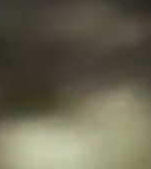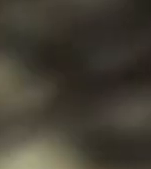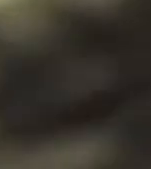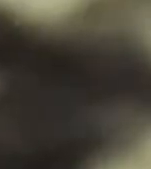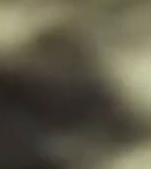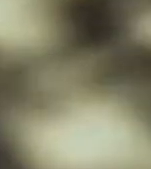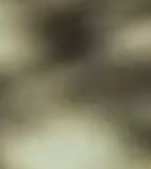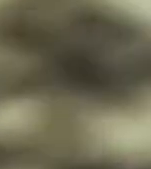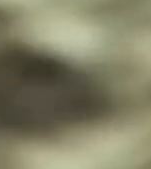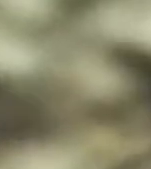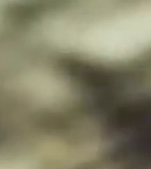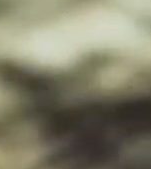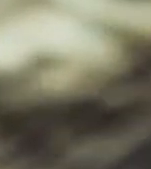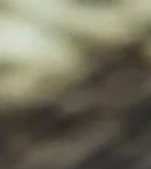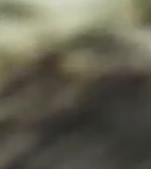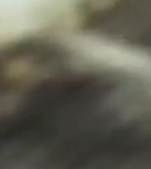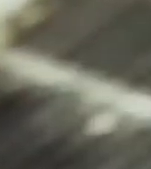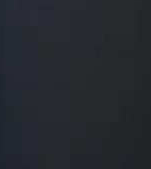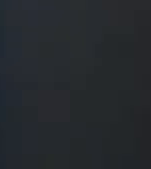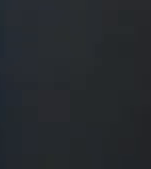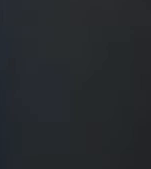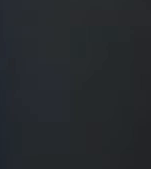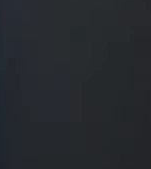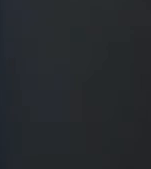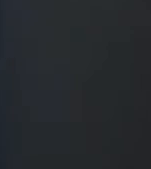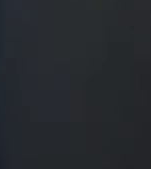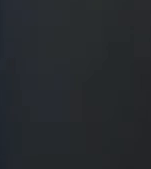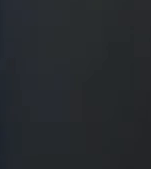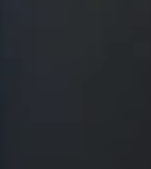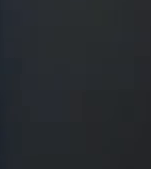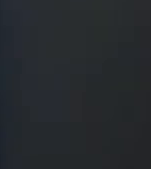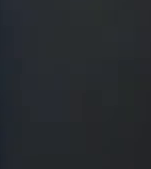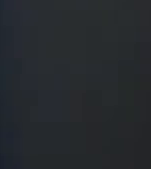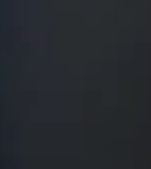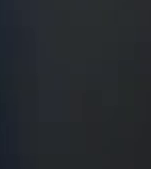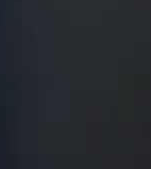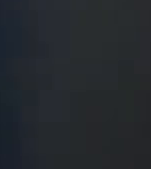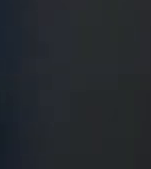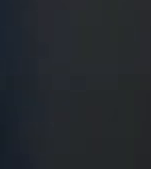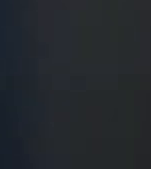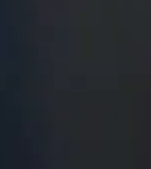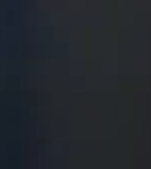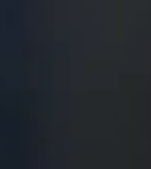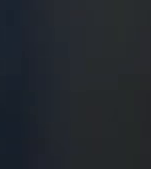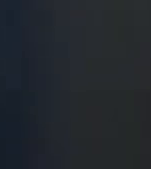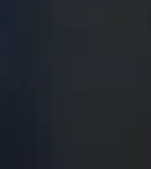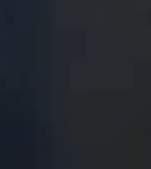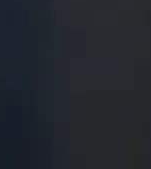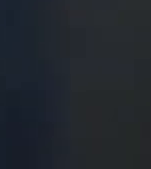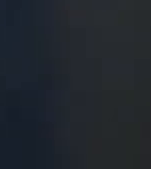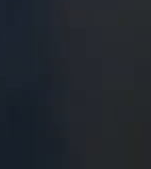Nuestra vida consiste en andar en busca de la luz.